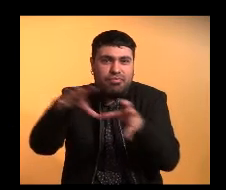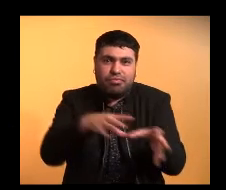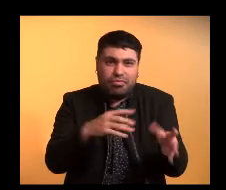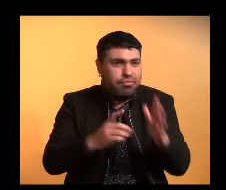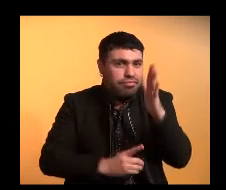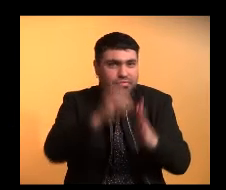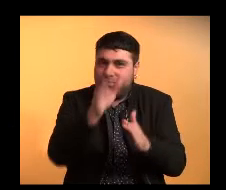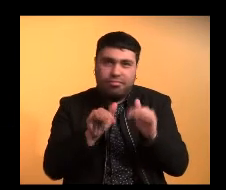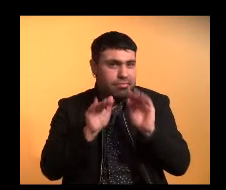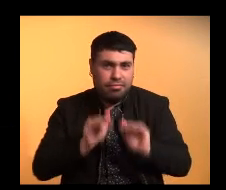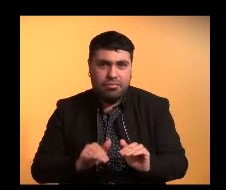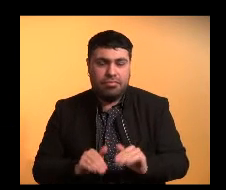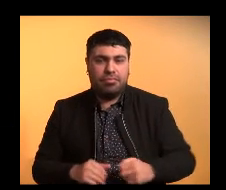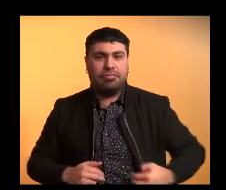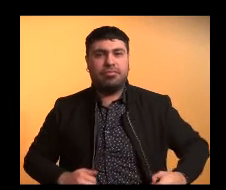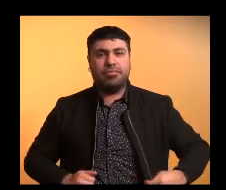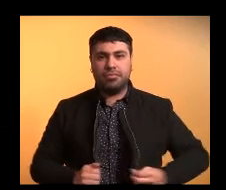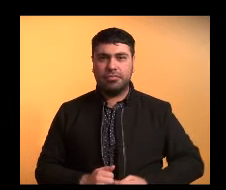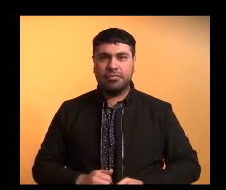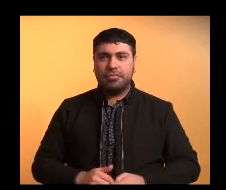esas láminas rojas.